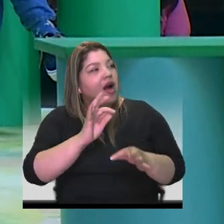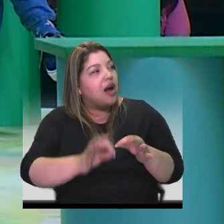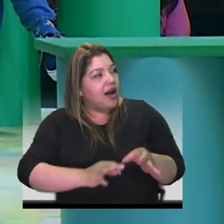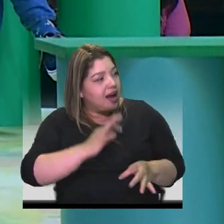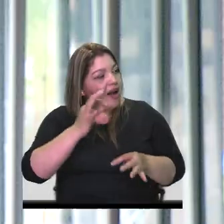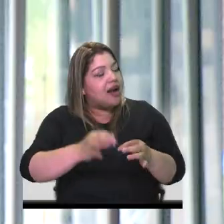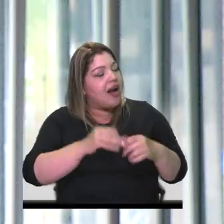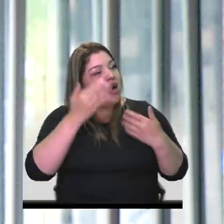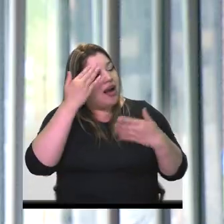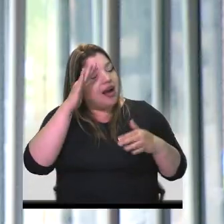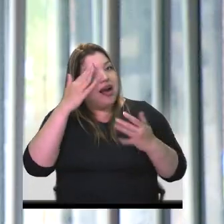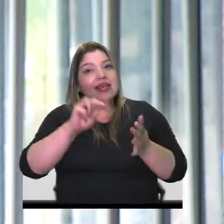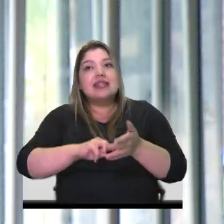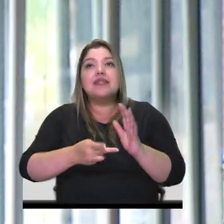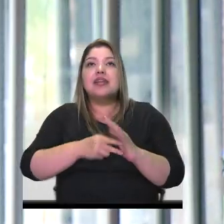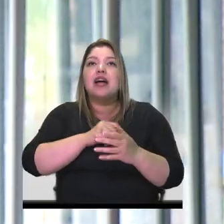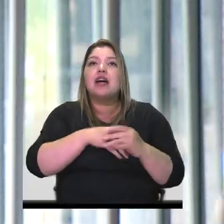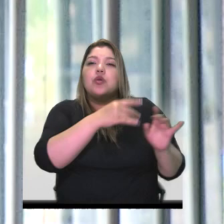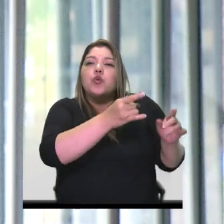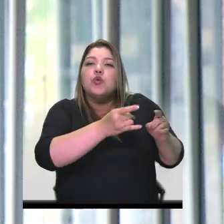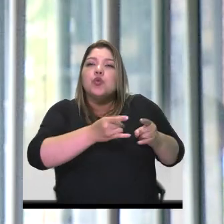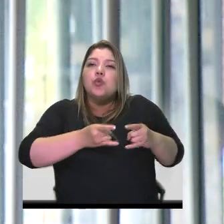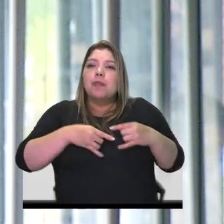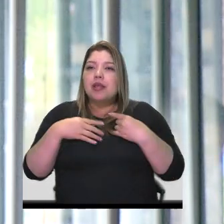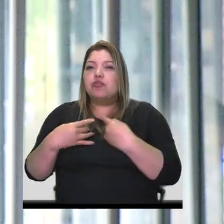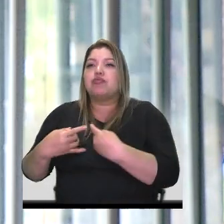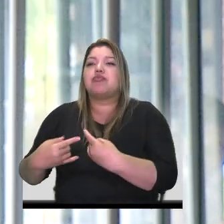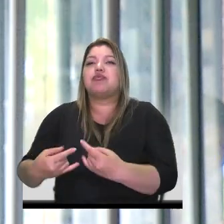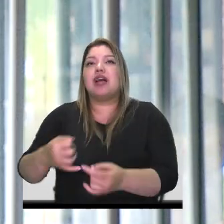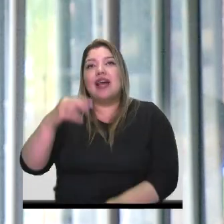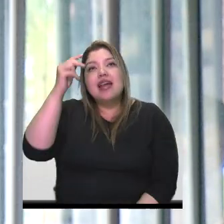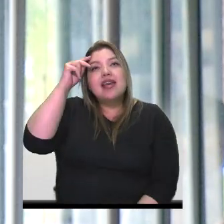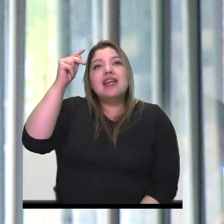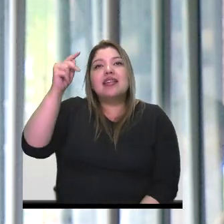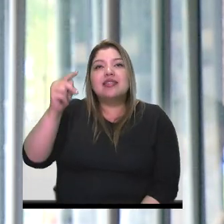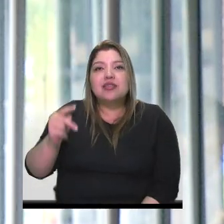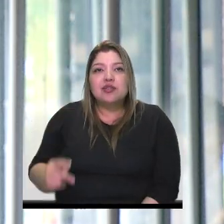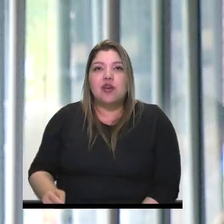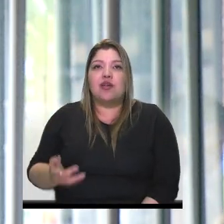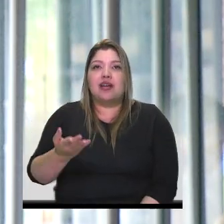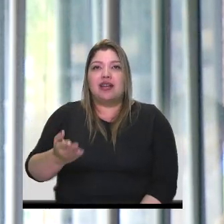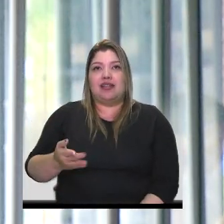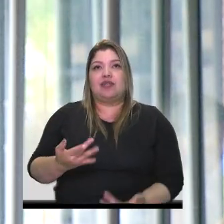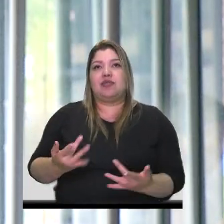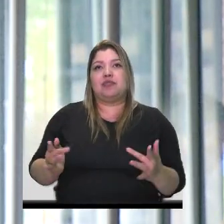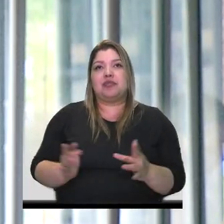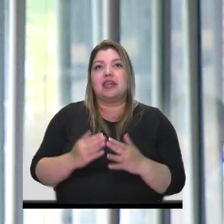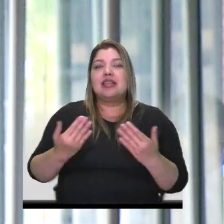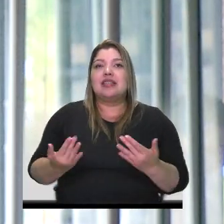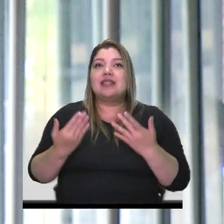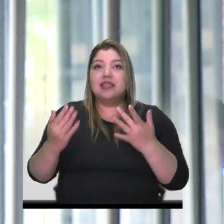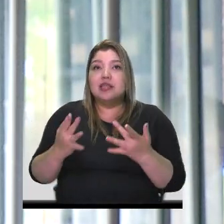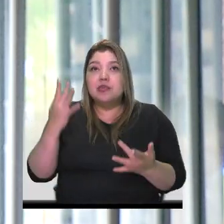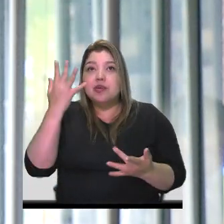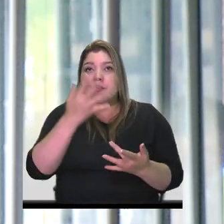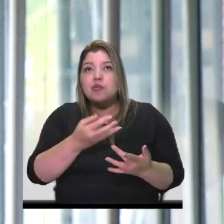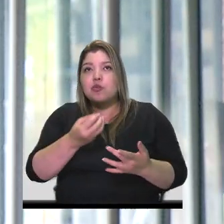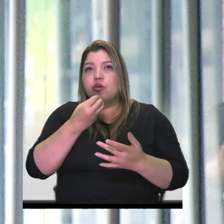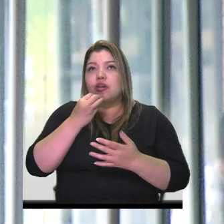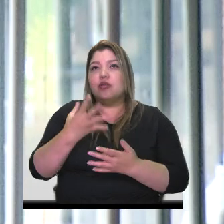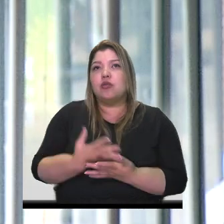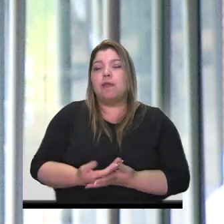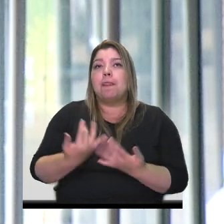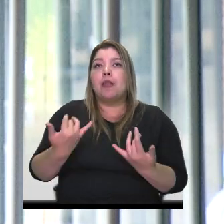asunto que, pues hoy, ante el boom como de todo lo artesanal, de un montón de texturas, de grafías, eso